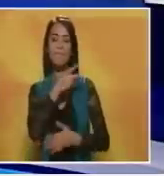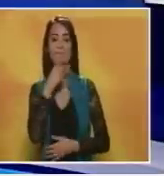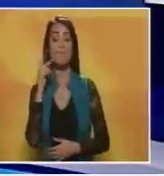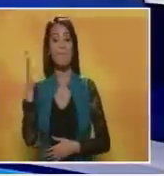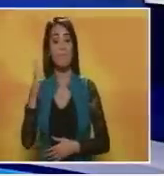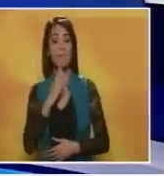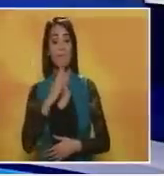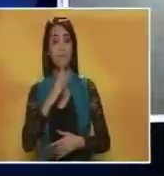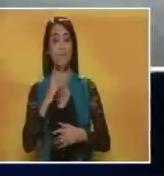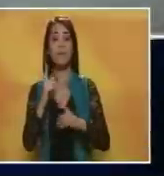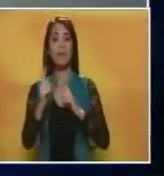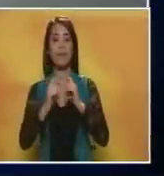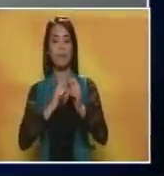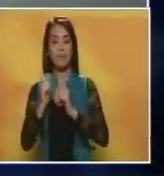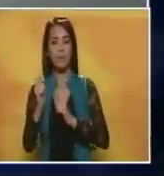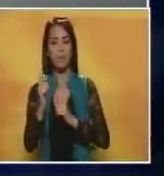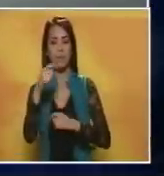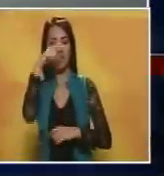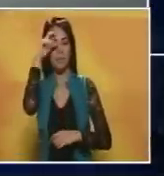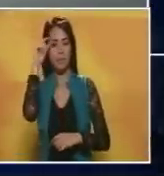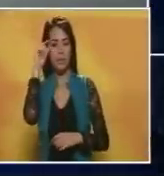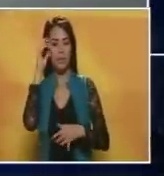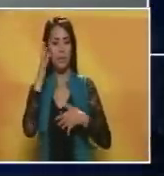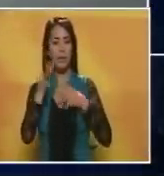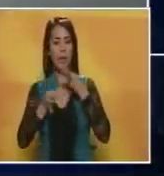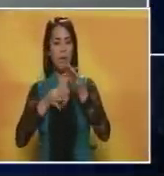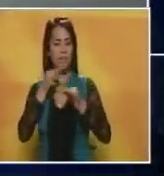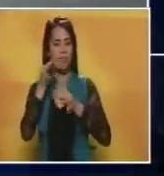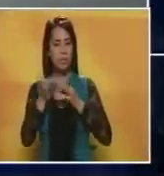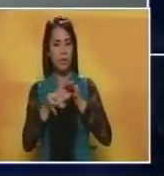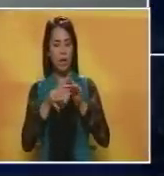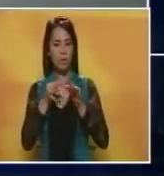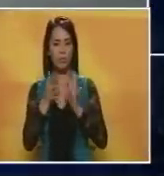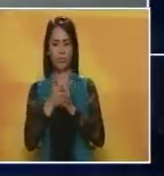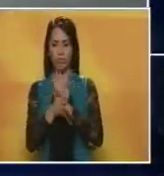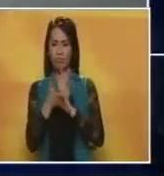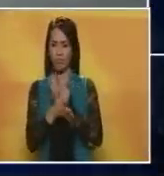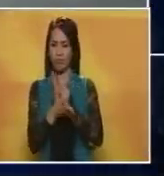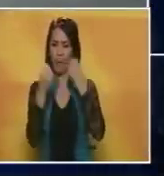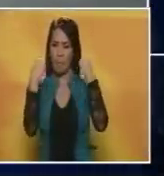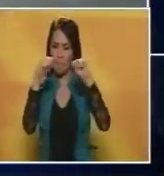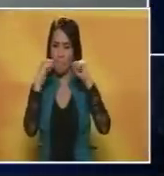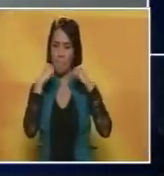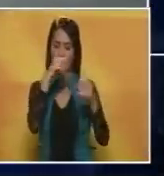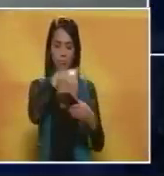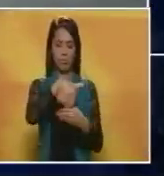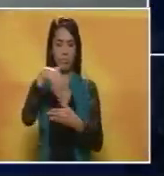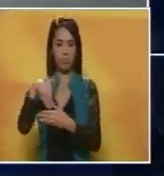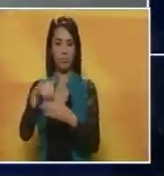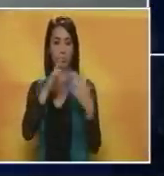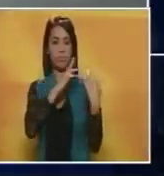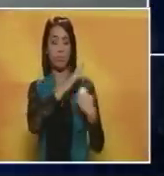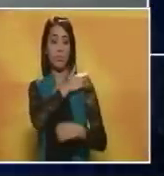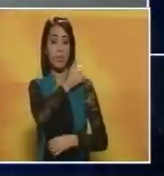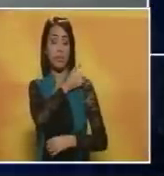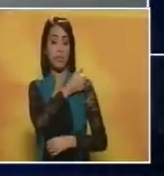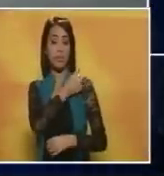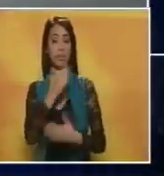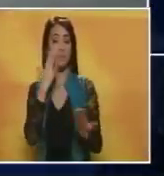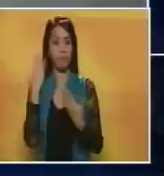elige al regreso en tren a esta era explicando todo el tema de un simulacro electoral con el director nacional del organismo